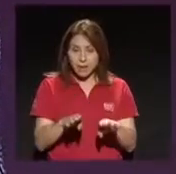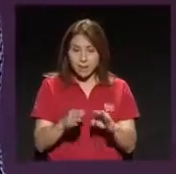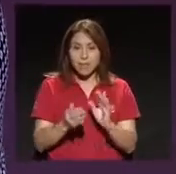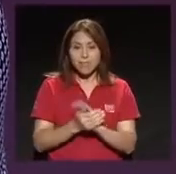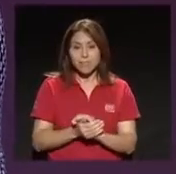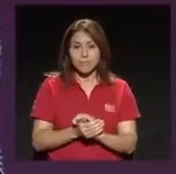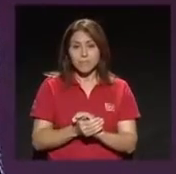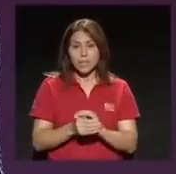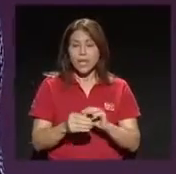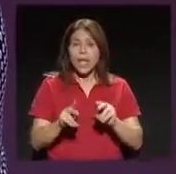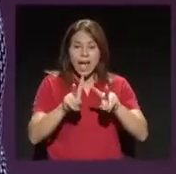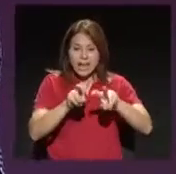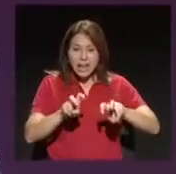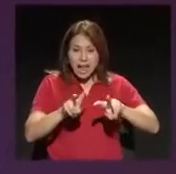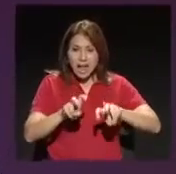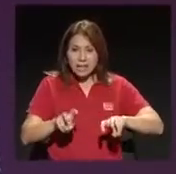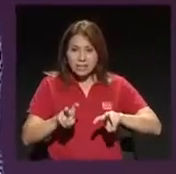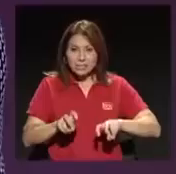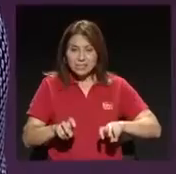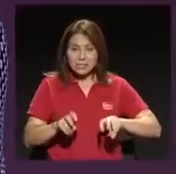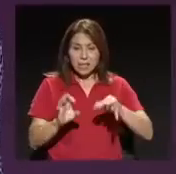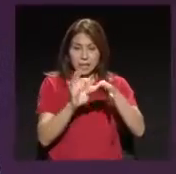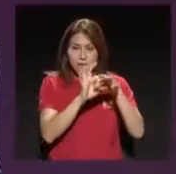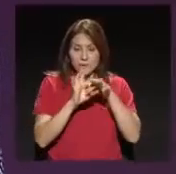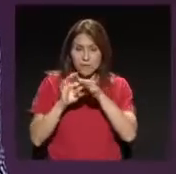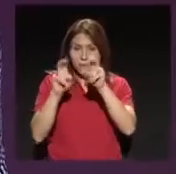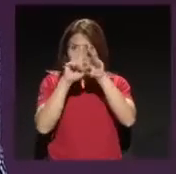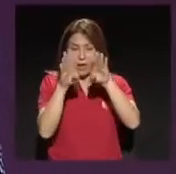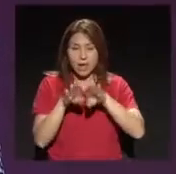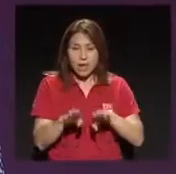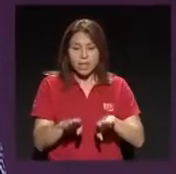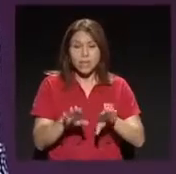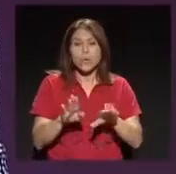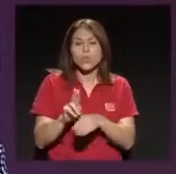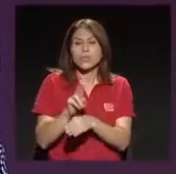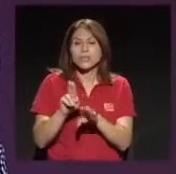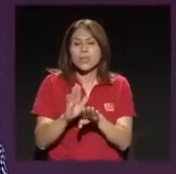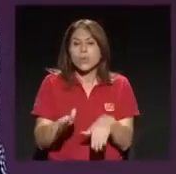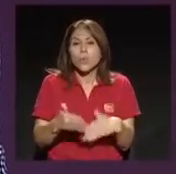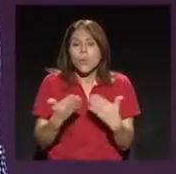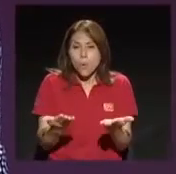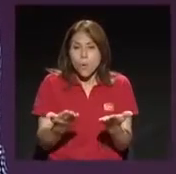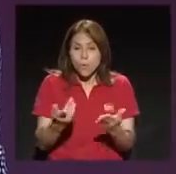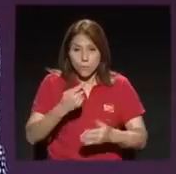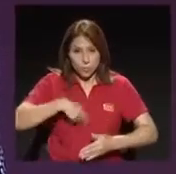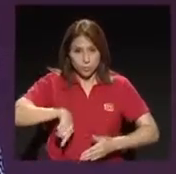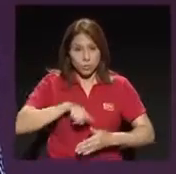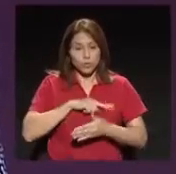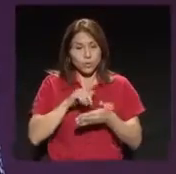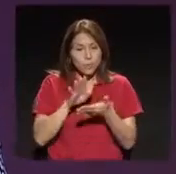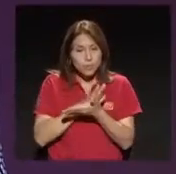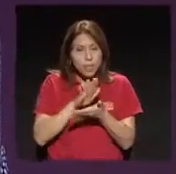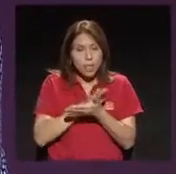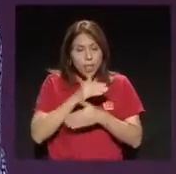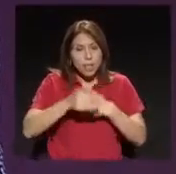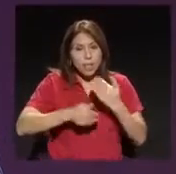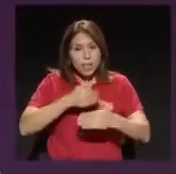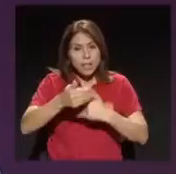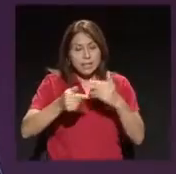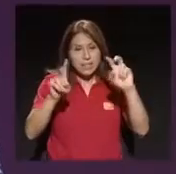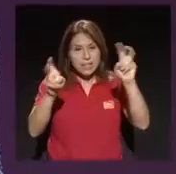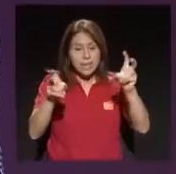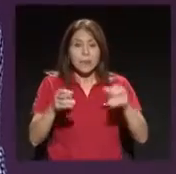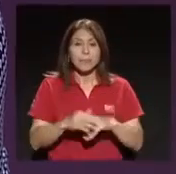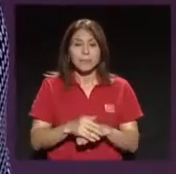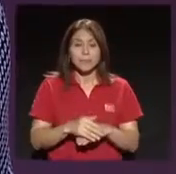de cómo están utilizando la red y los riesgos que tienen, ¿verdad? Y vamos documentando este tema y tal vez es